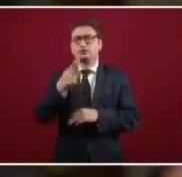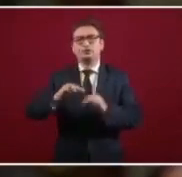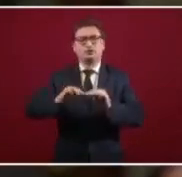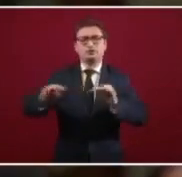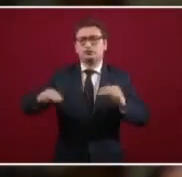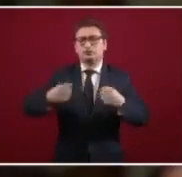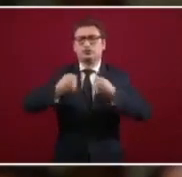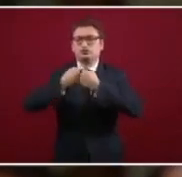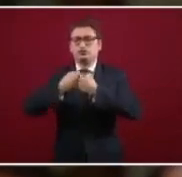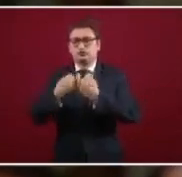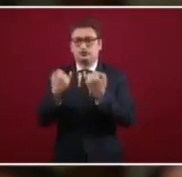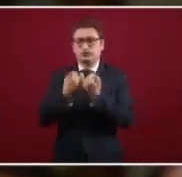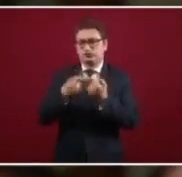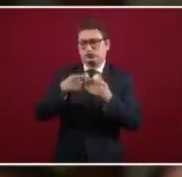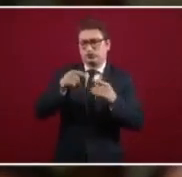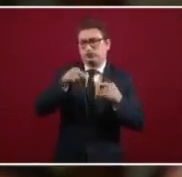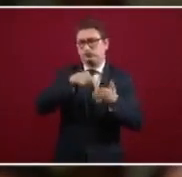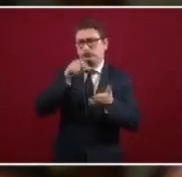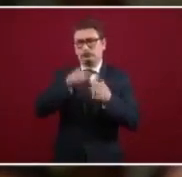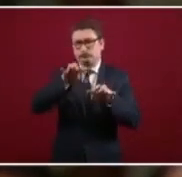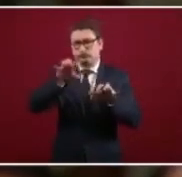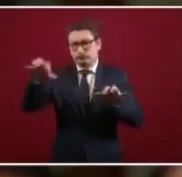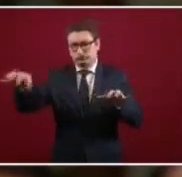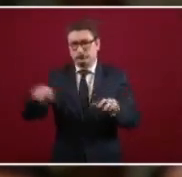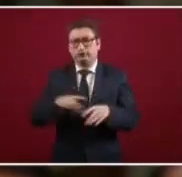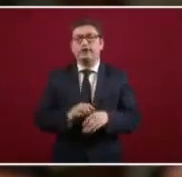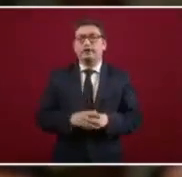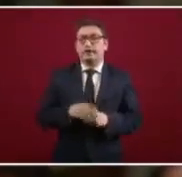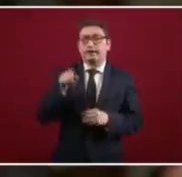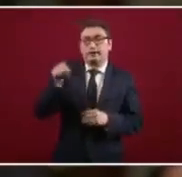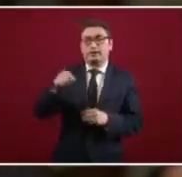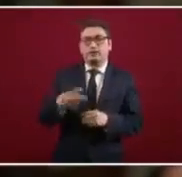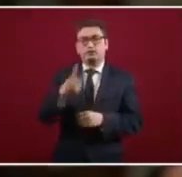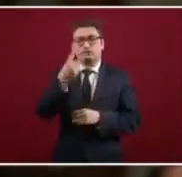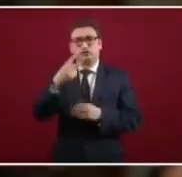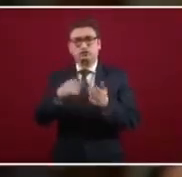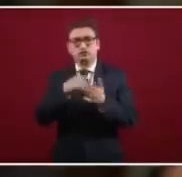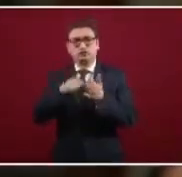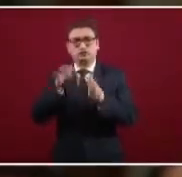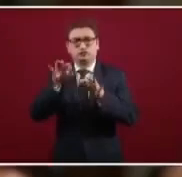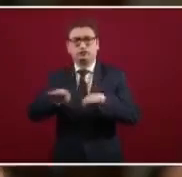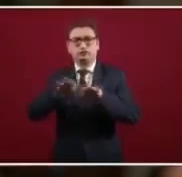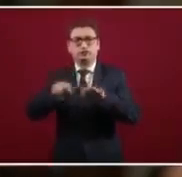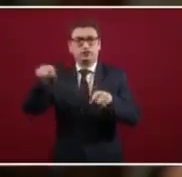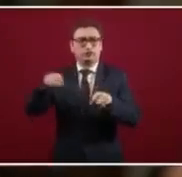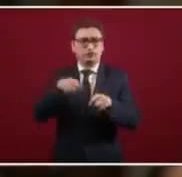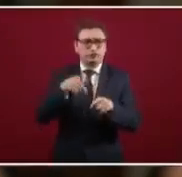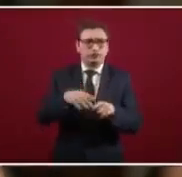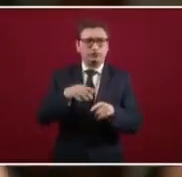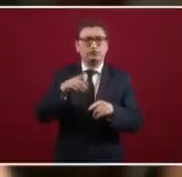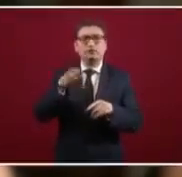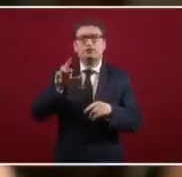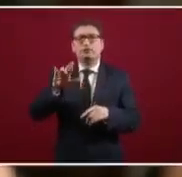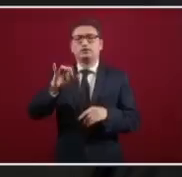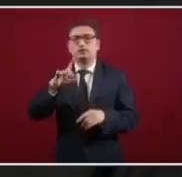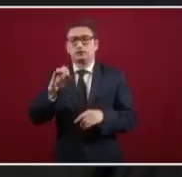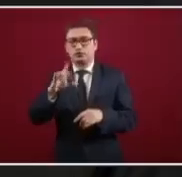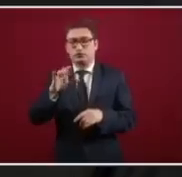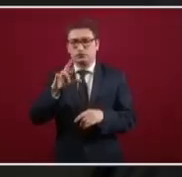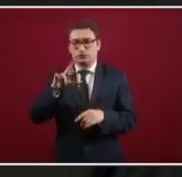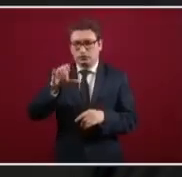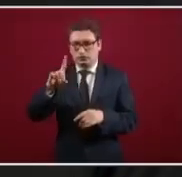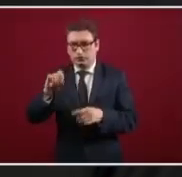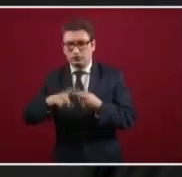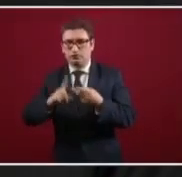tenemos seis puertos fronterizos en particular tenemos dos de ellos que son estratégicos uno de ellos está el barrio colorado y el